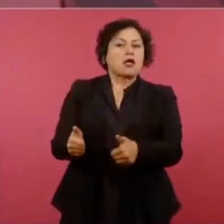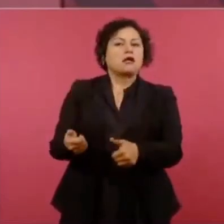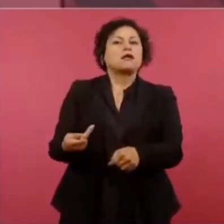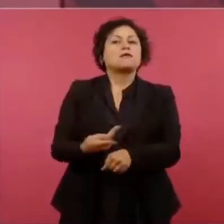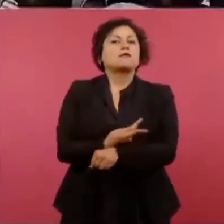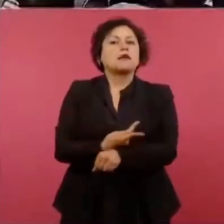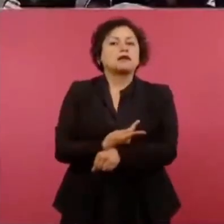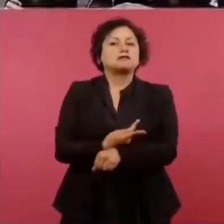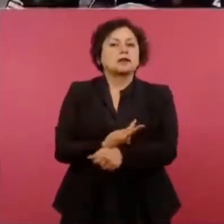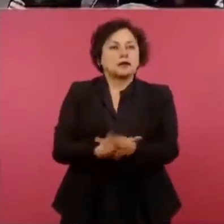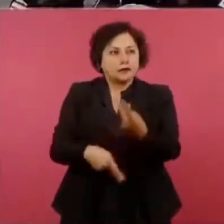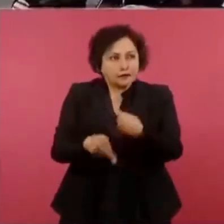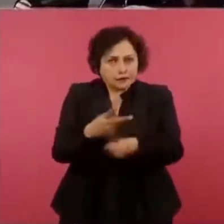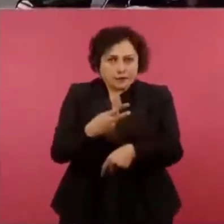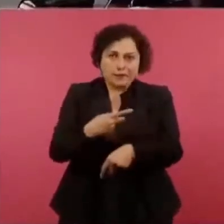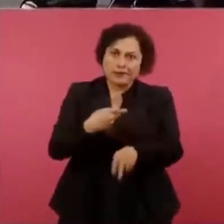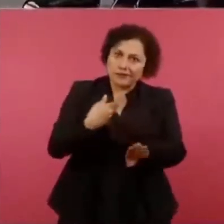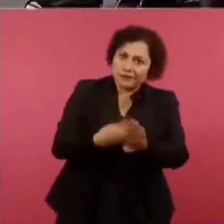o cómo